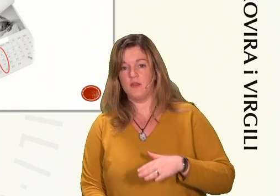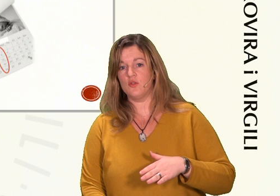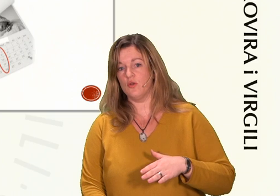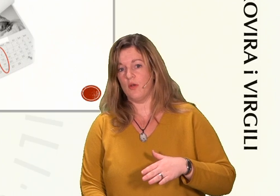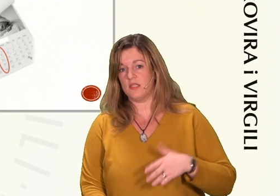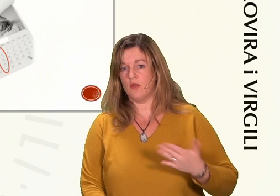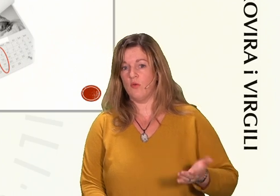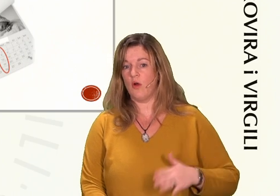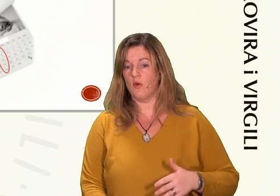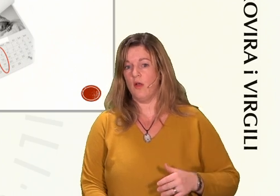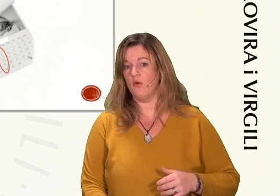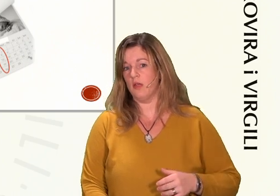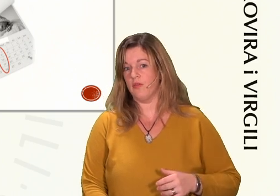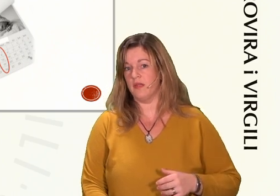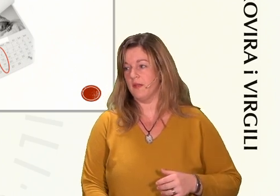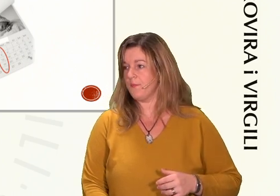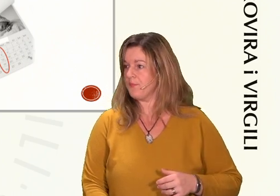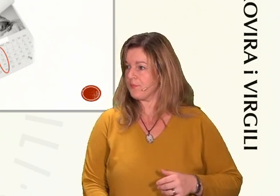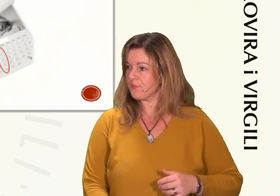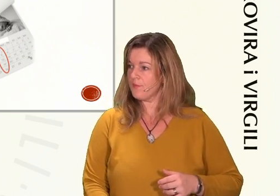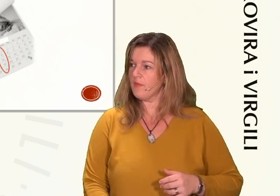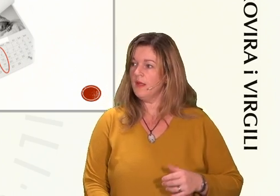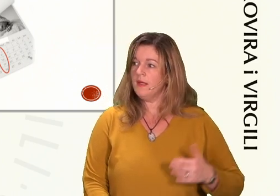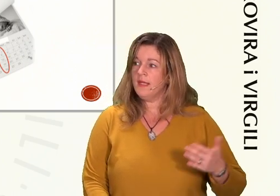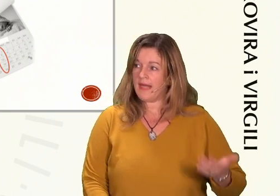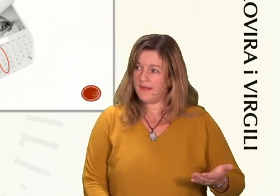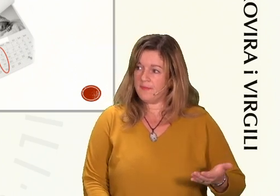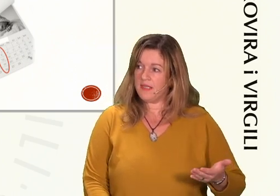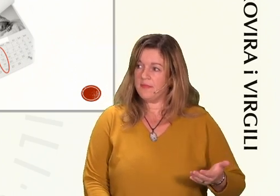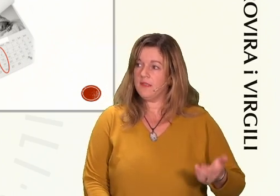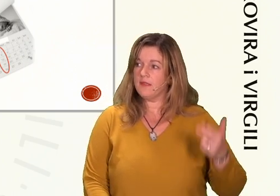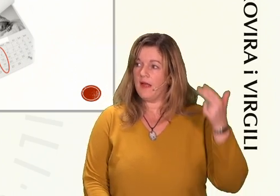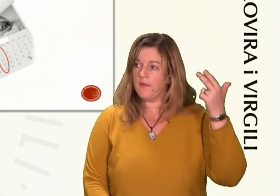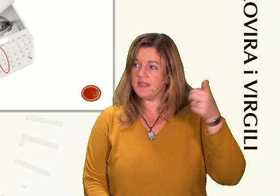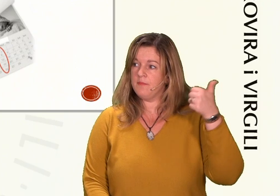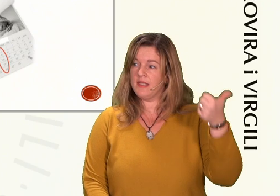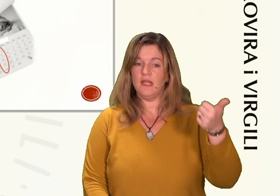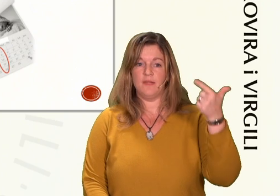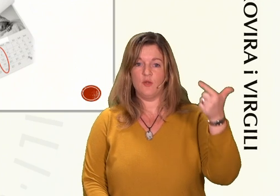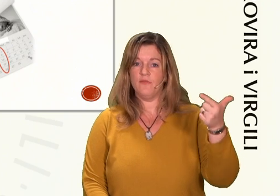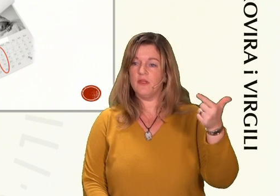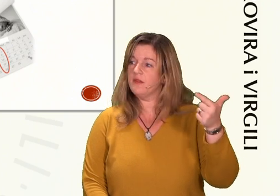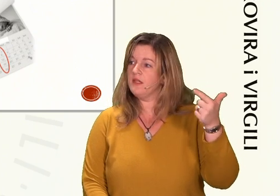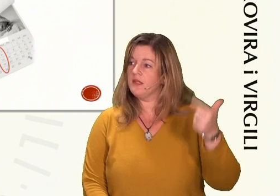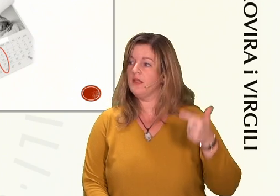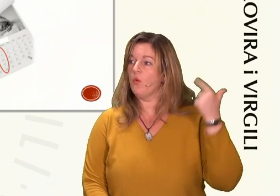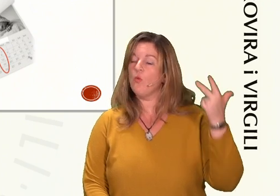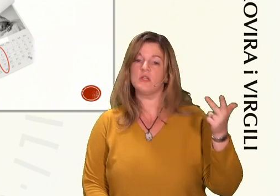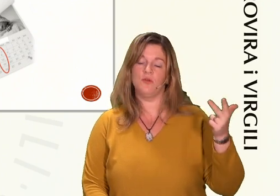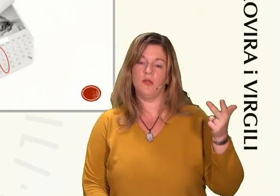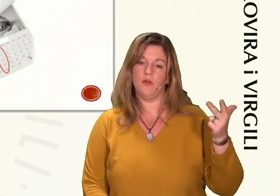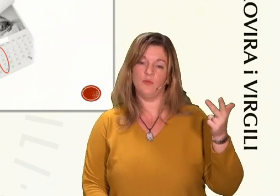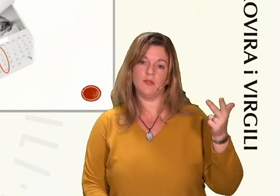a 18 horas, según lo acordado con el docente. Cada tema también, además del material y la videoconferencia, tiene